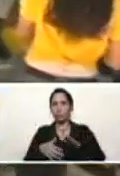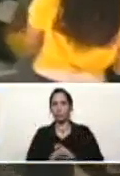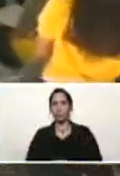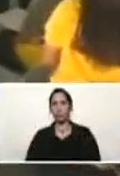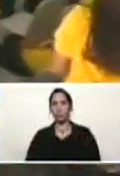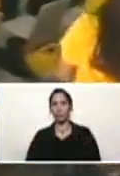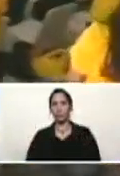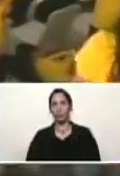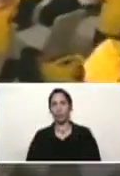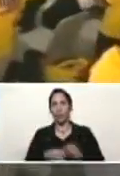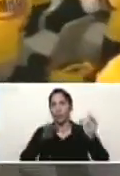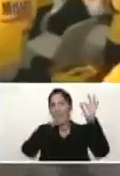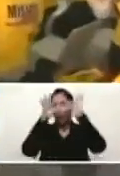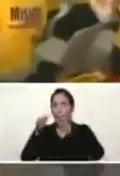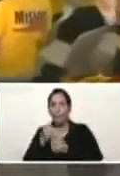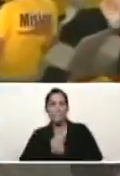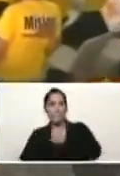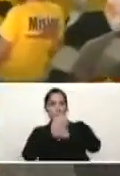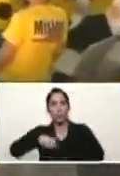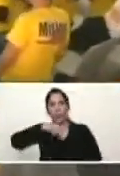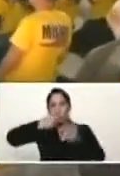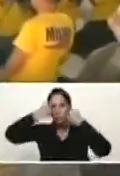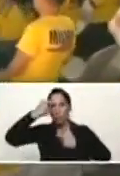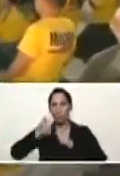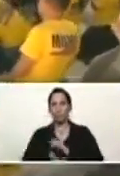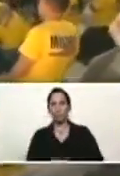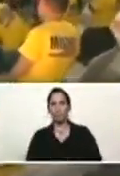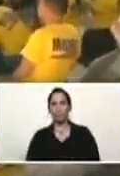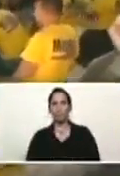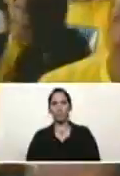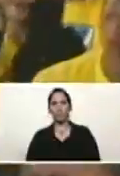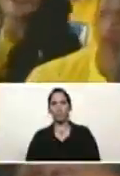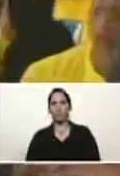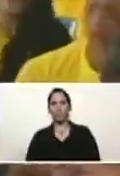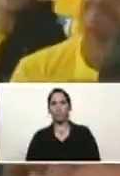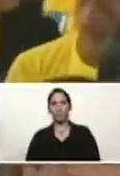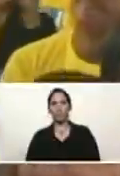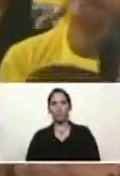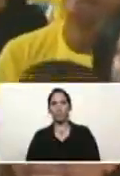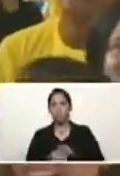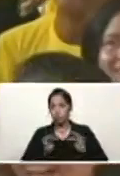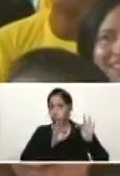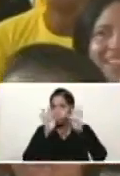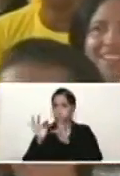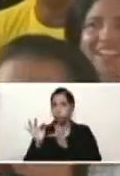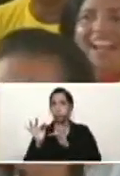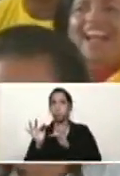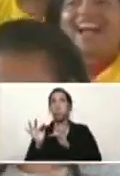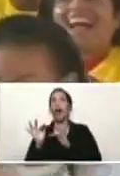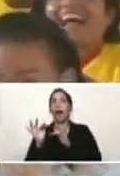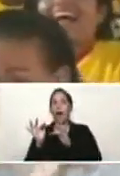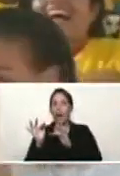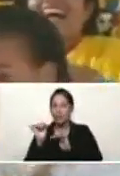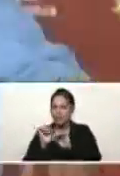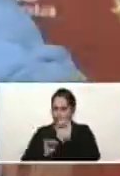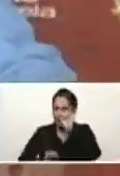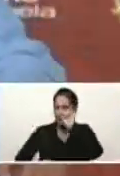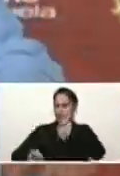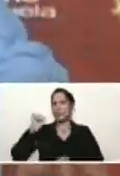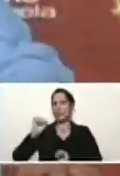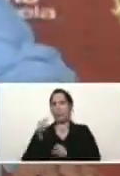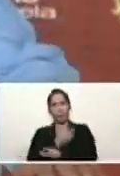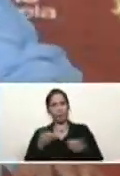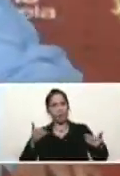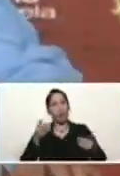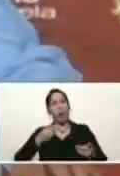el legado de amor de nuestro comandante Chávez, el legado de rebeldía y dignidad del